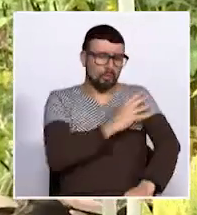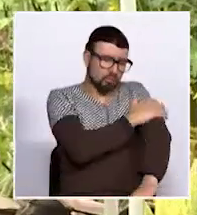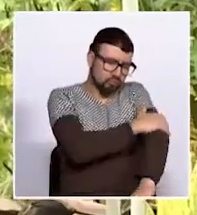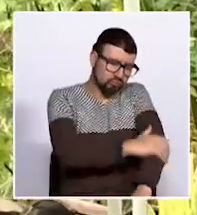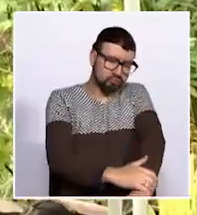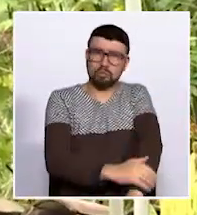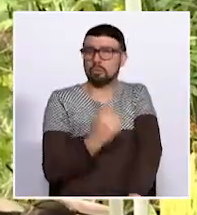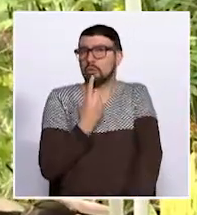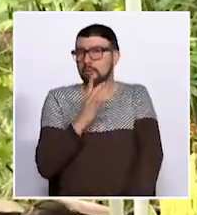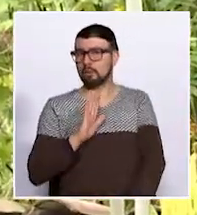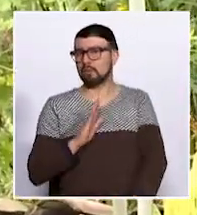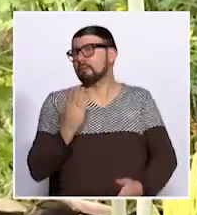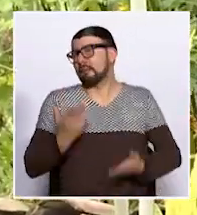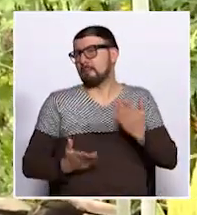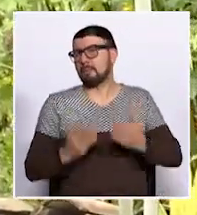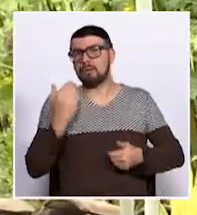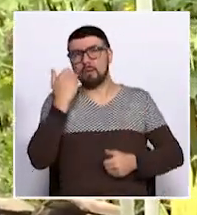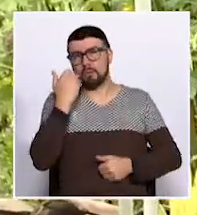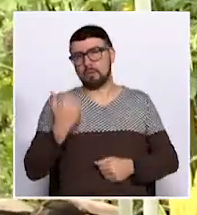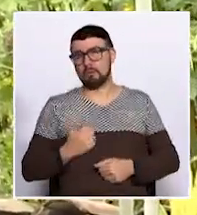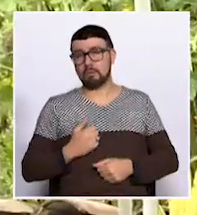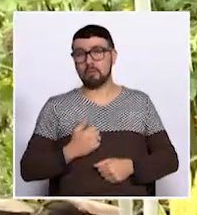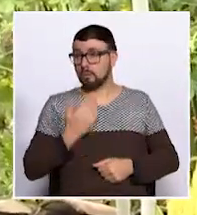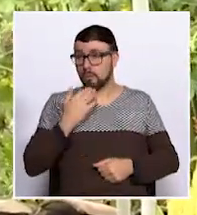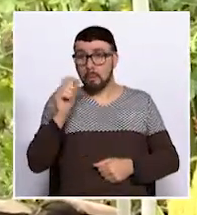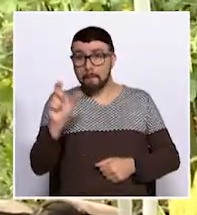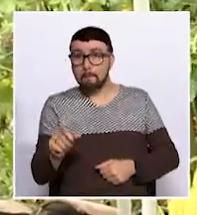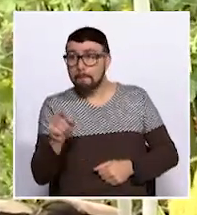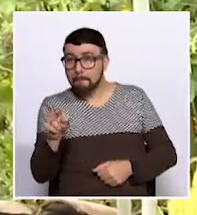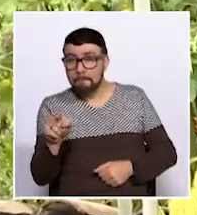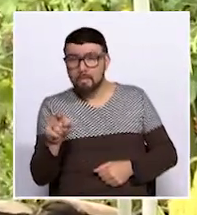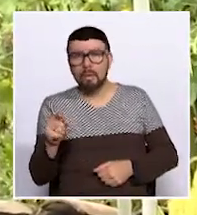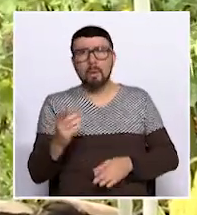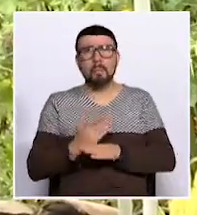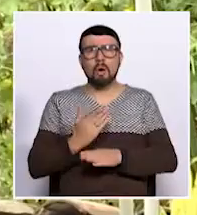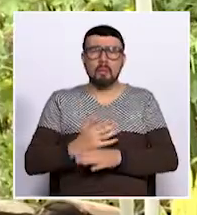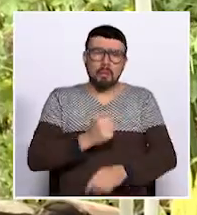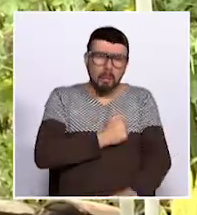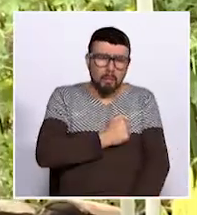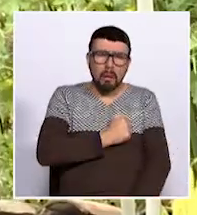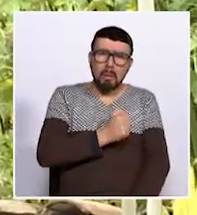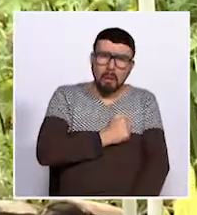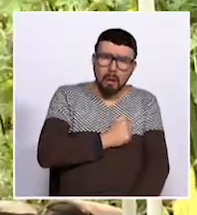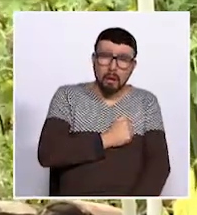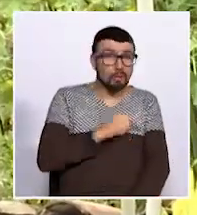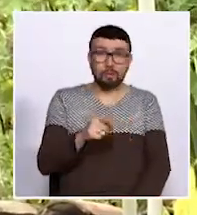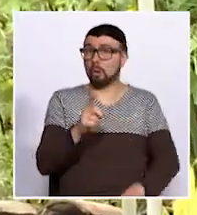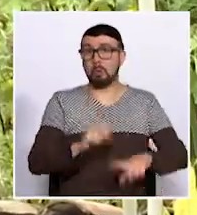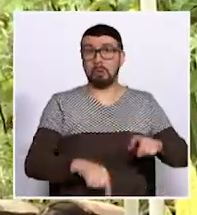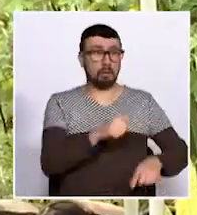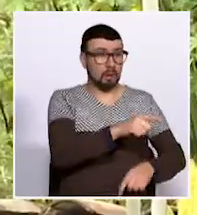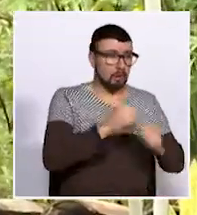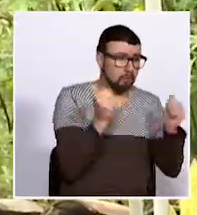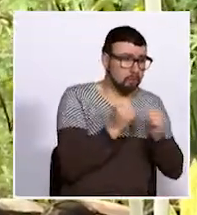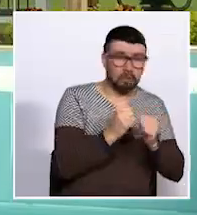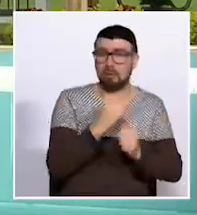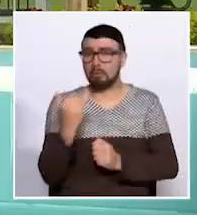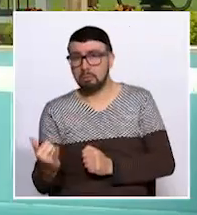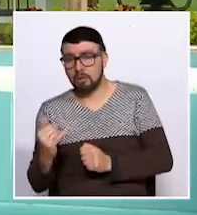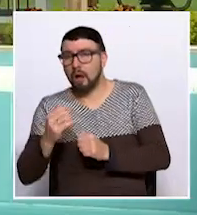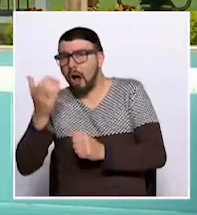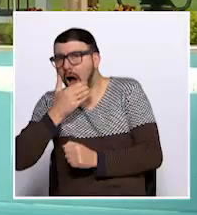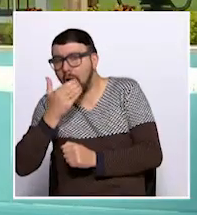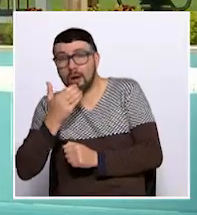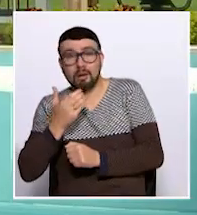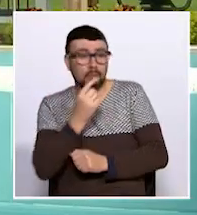De acuerdo a la historia clínica, a una persona que haya tenido o que tenga problemas del corazón no le puedo hacer esos cambios de temperatura tan fuertes,